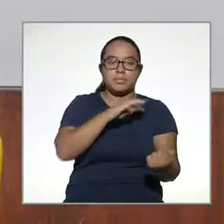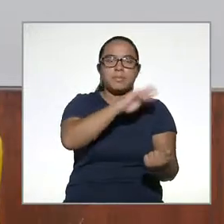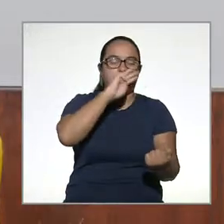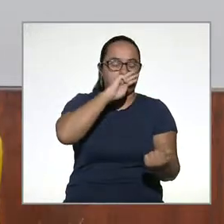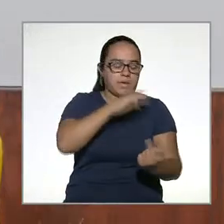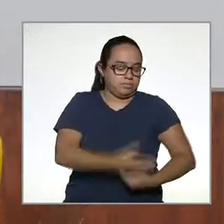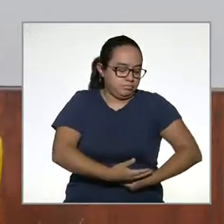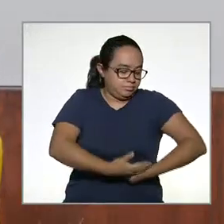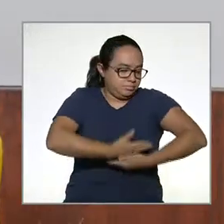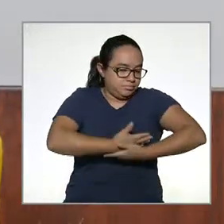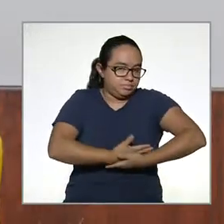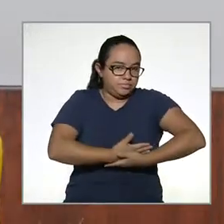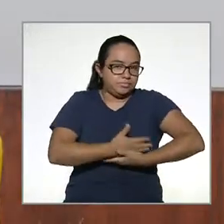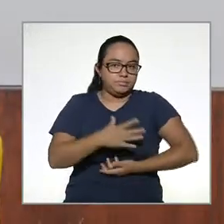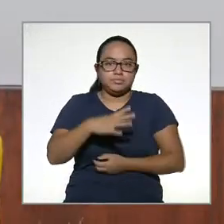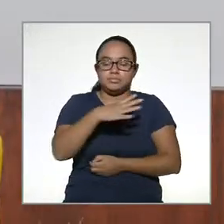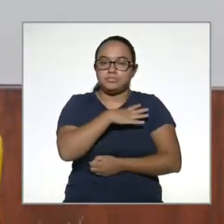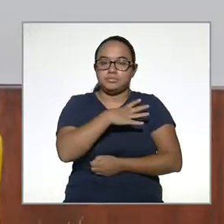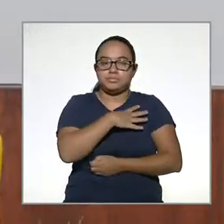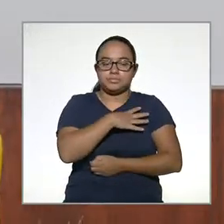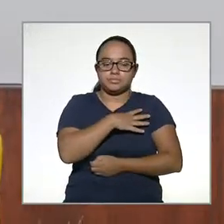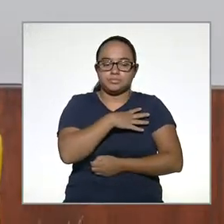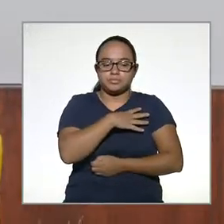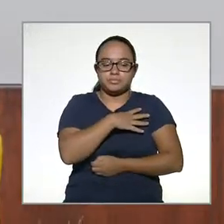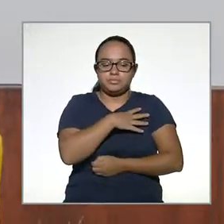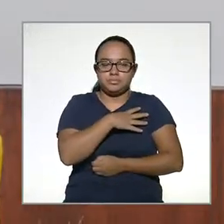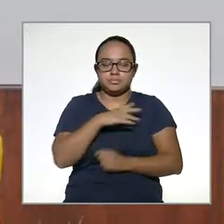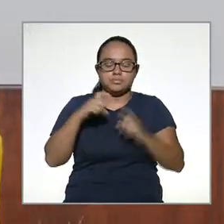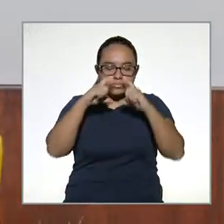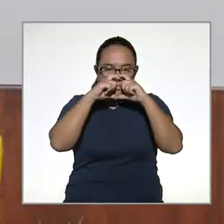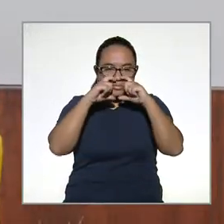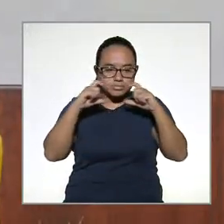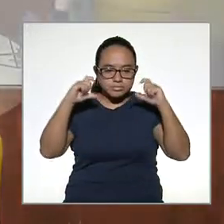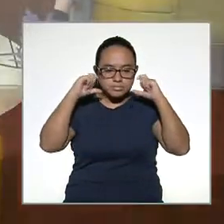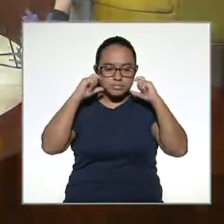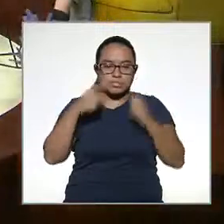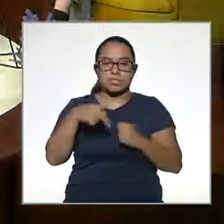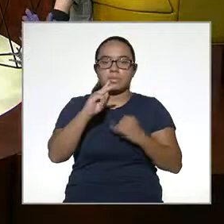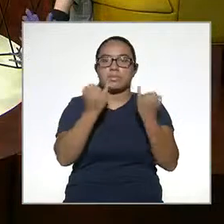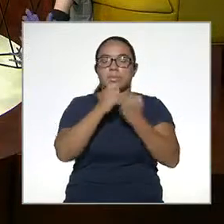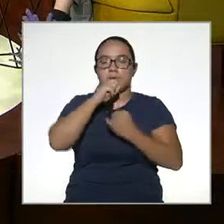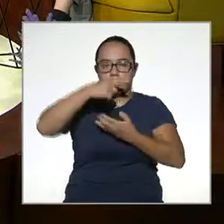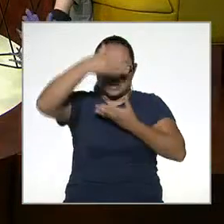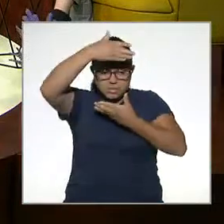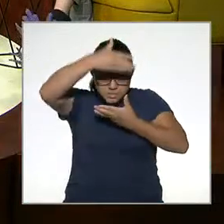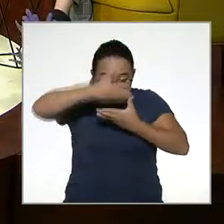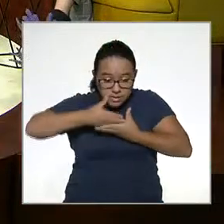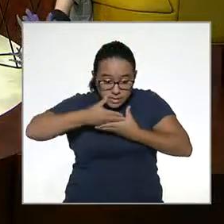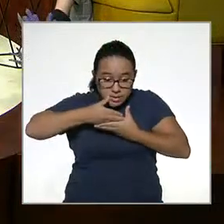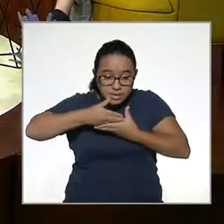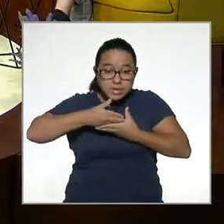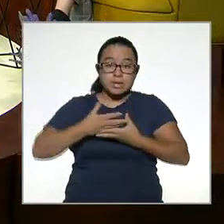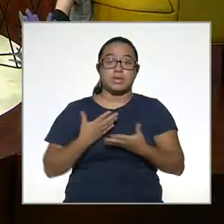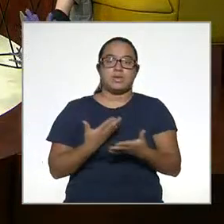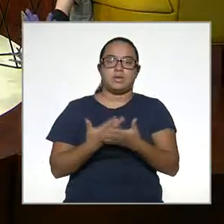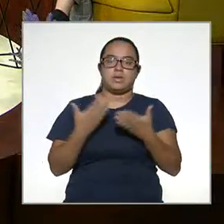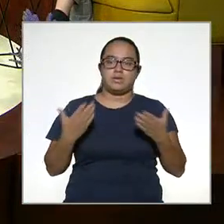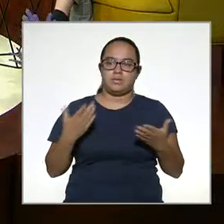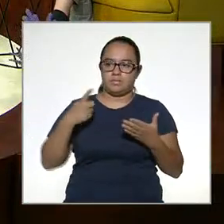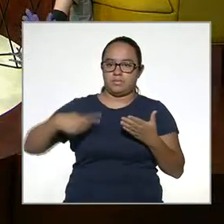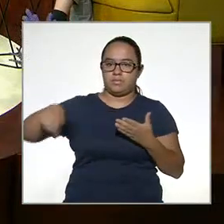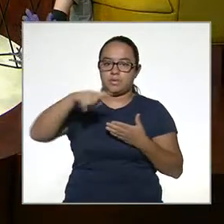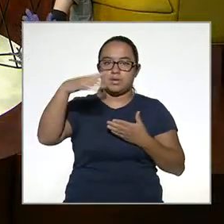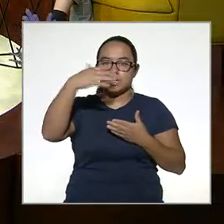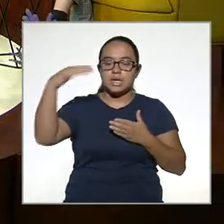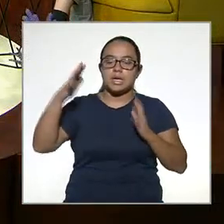su madre y que trae su mascarilla, pero también la careta, ahora nos vemos los adultos